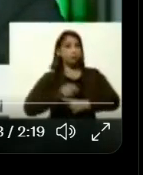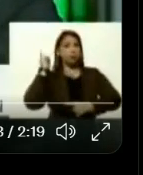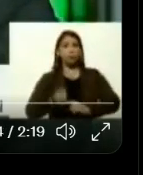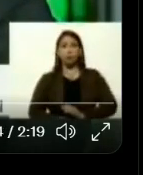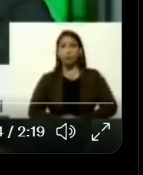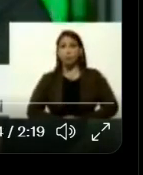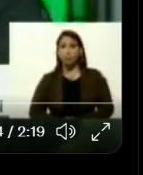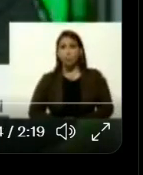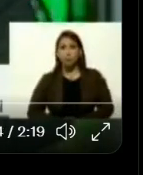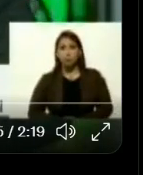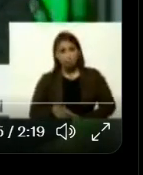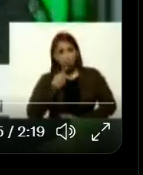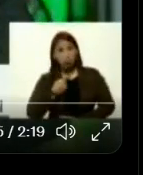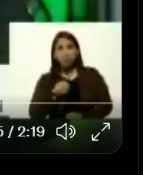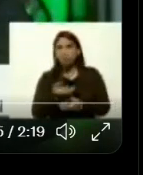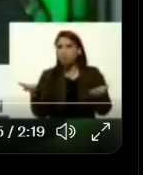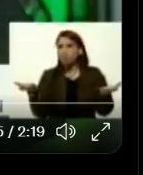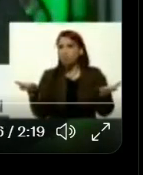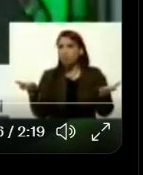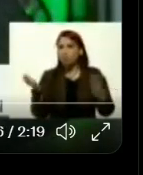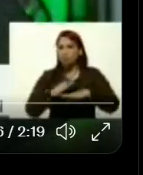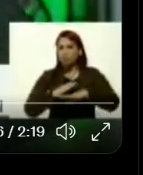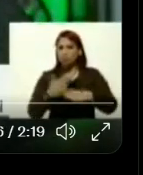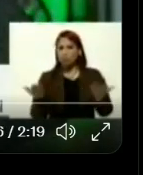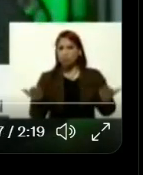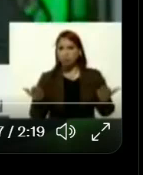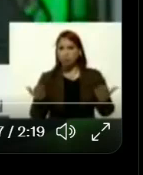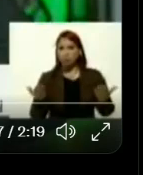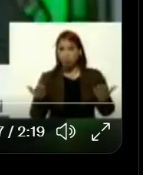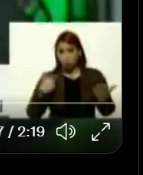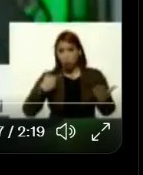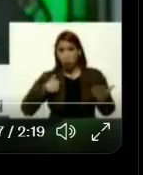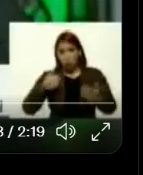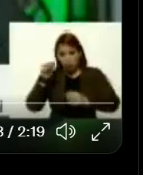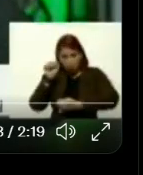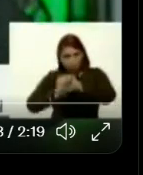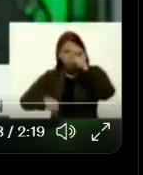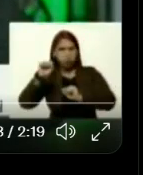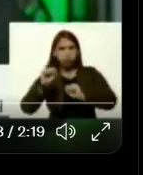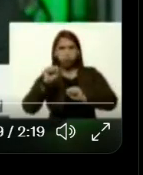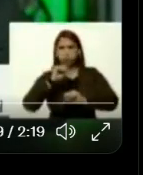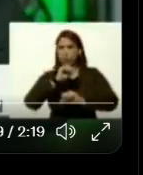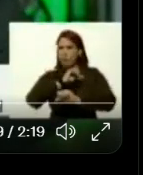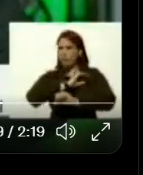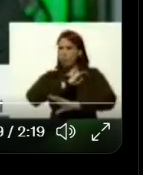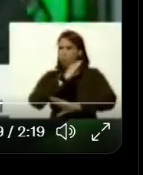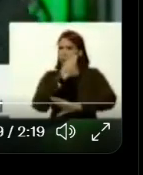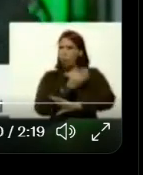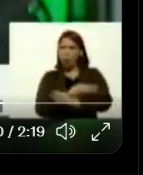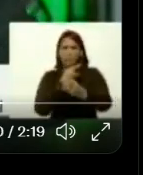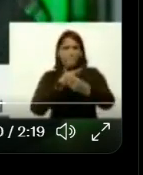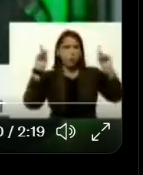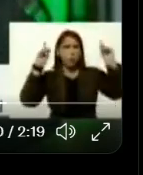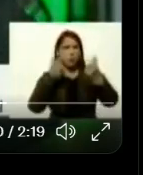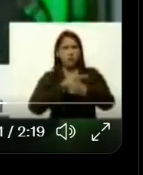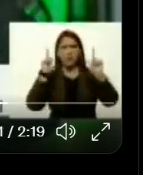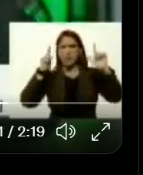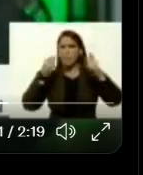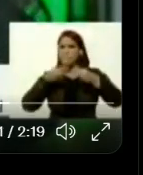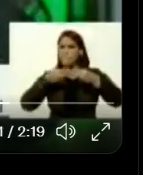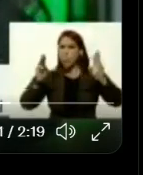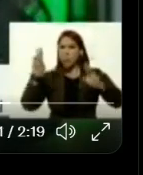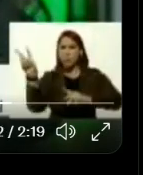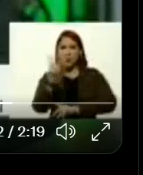y digo esto porque defensa de la fuerza democrática de la públicas de